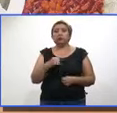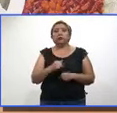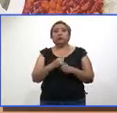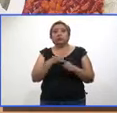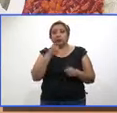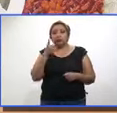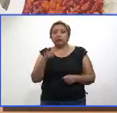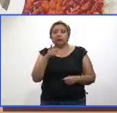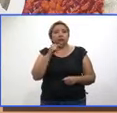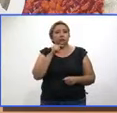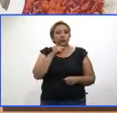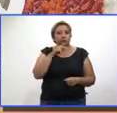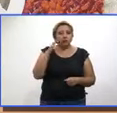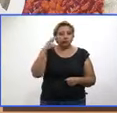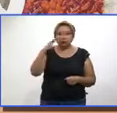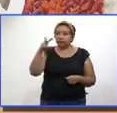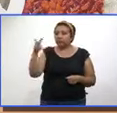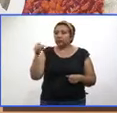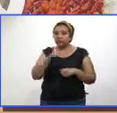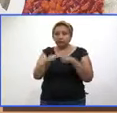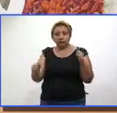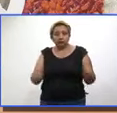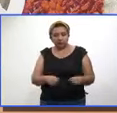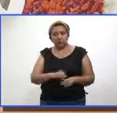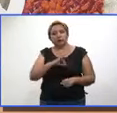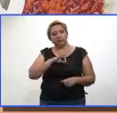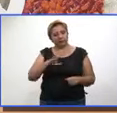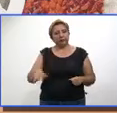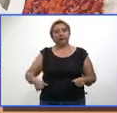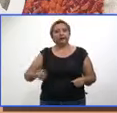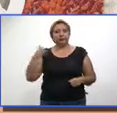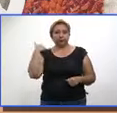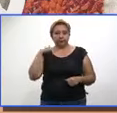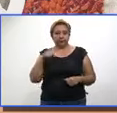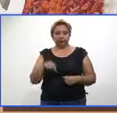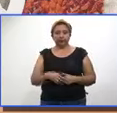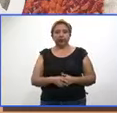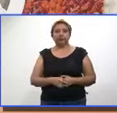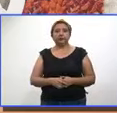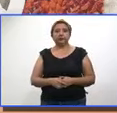aves que más le interesan, y es un área que puede aprovecharse en Yucatán.